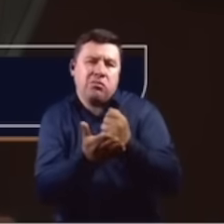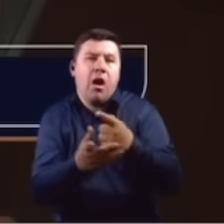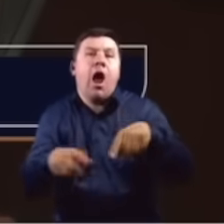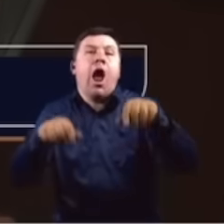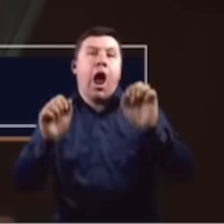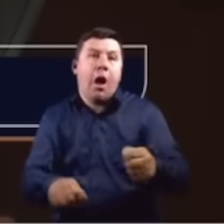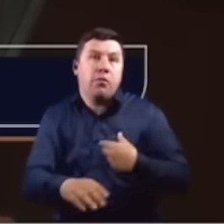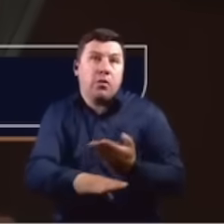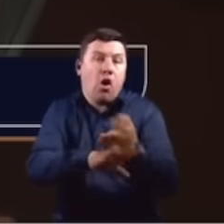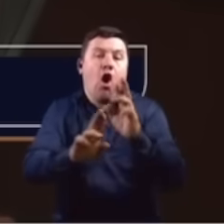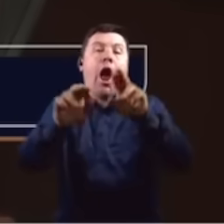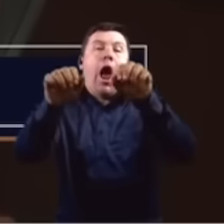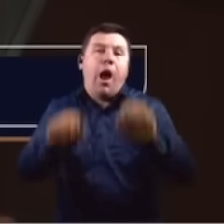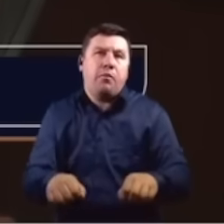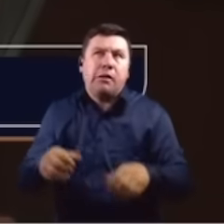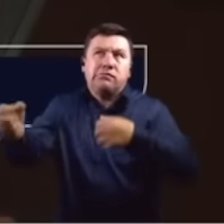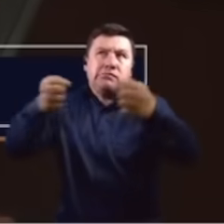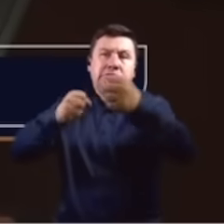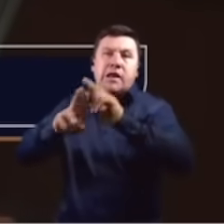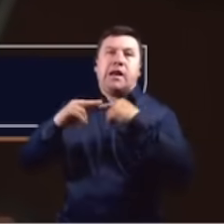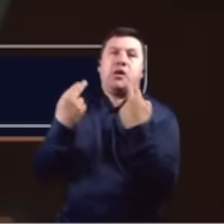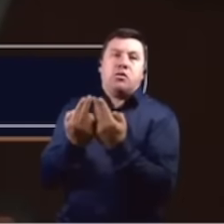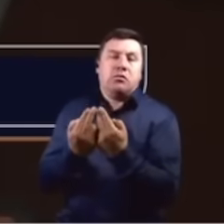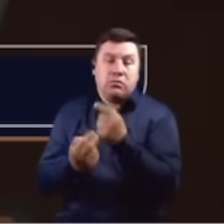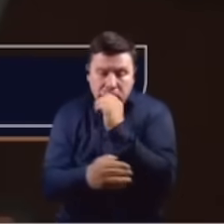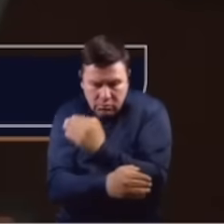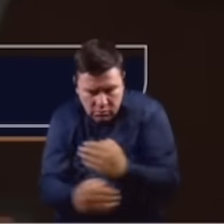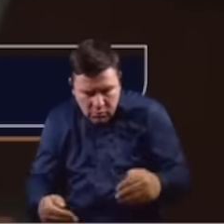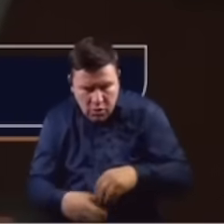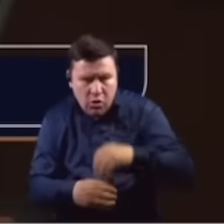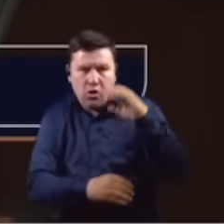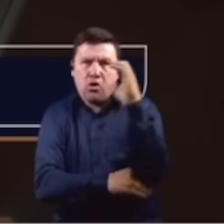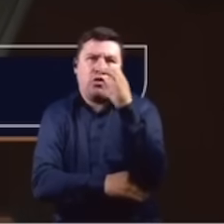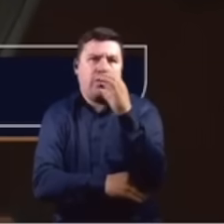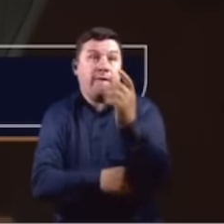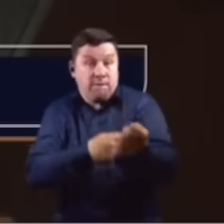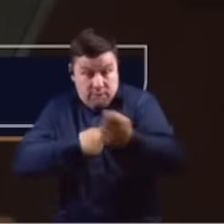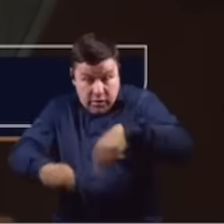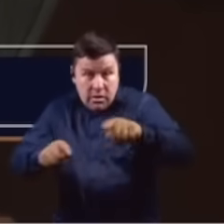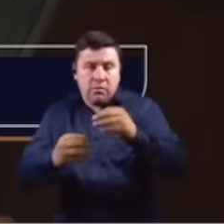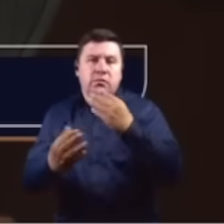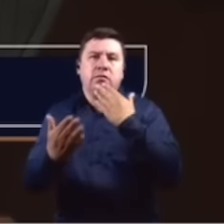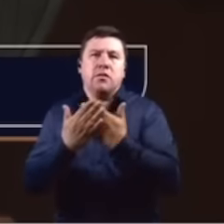esa proposición para unir esfuerzos, porque los niños colombianos no están en venta. Gracias, presidente.